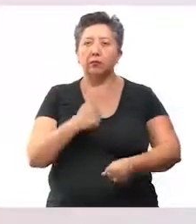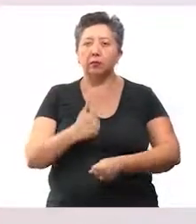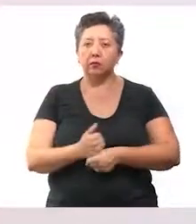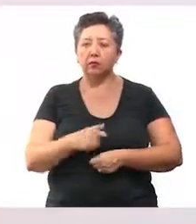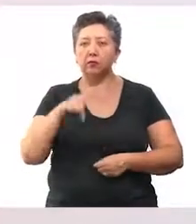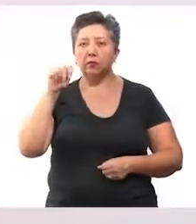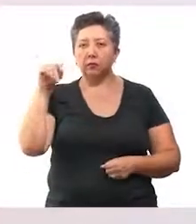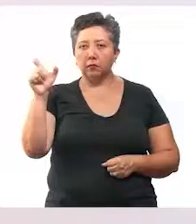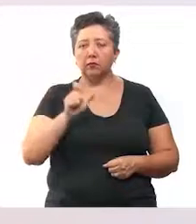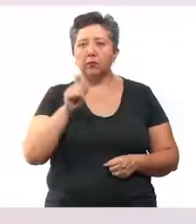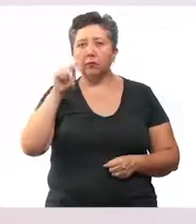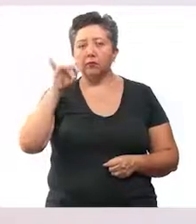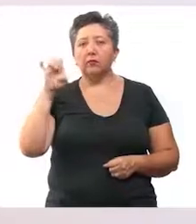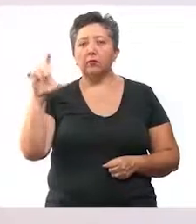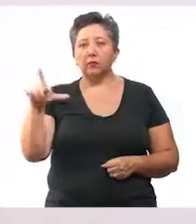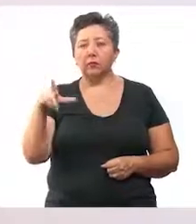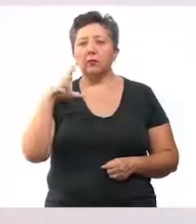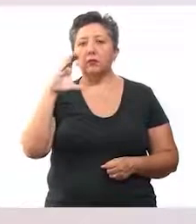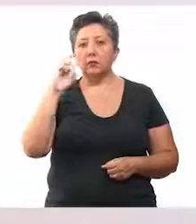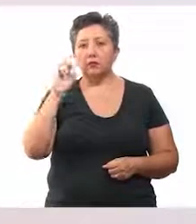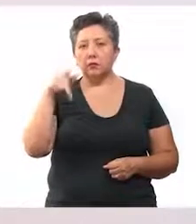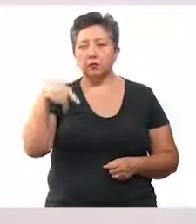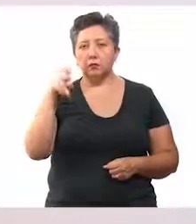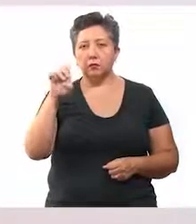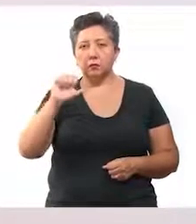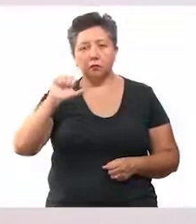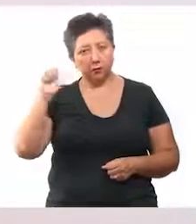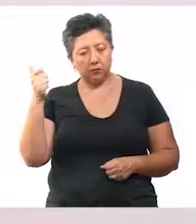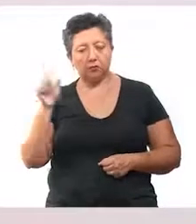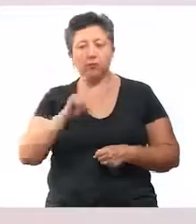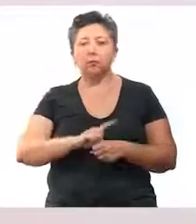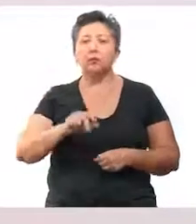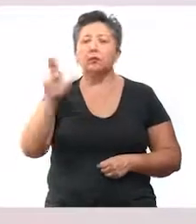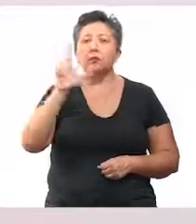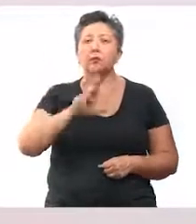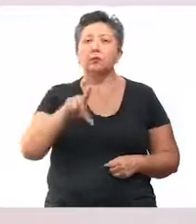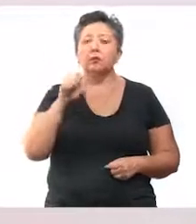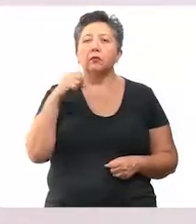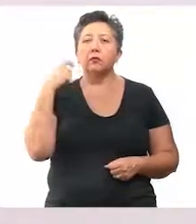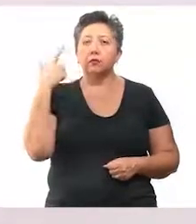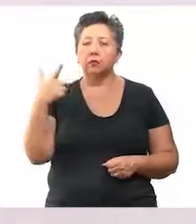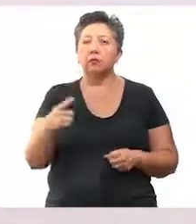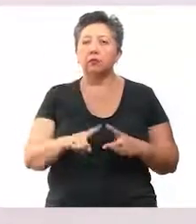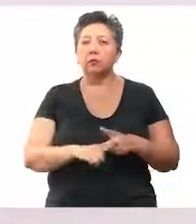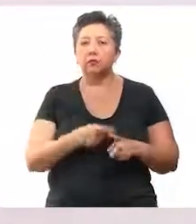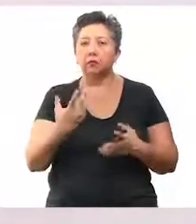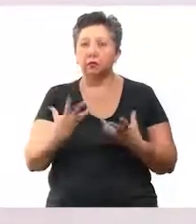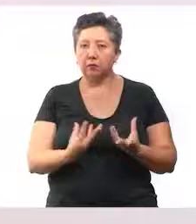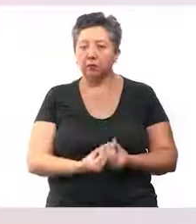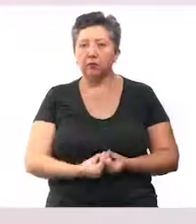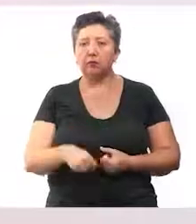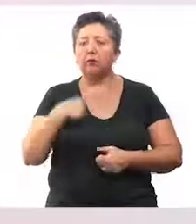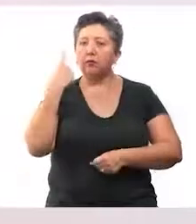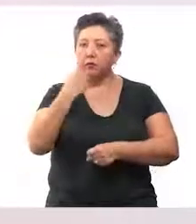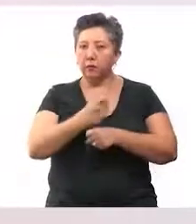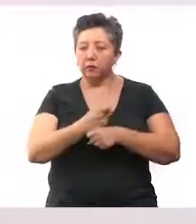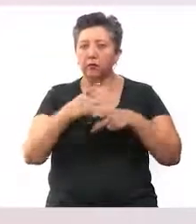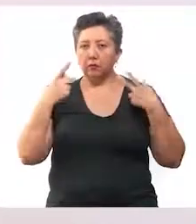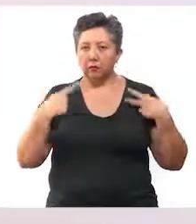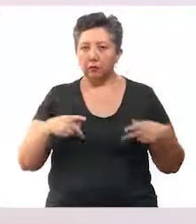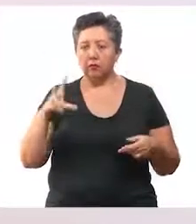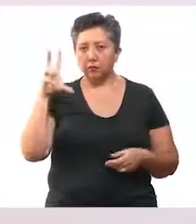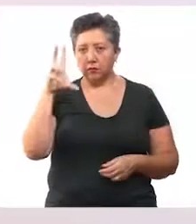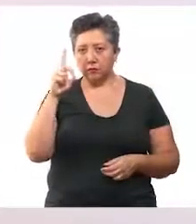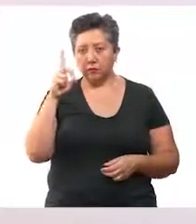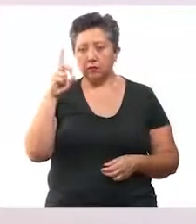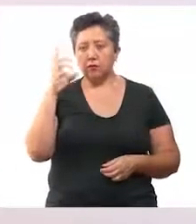años en Tecash, Ticul y Concal. Al día siguiente, martes 27, iniciaremos la aplicación de la primera dosis para personas